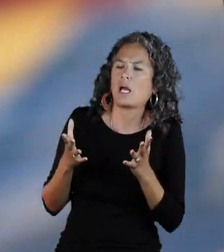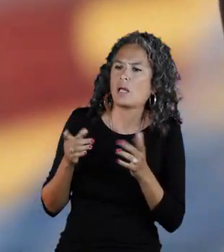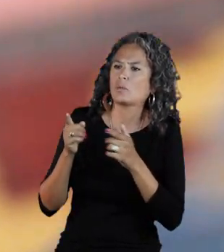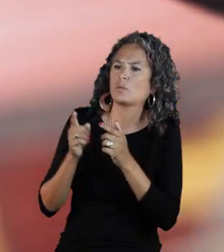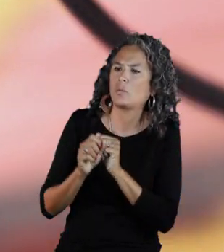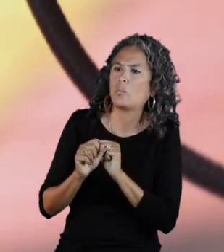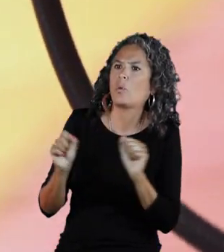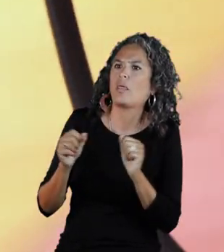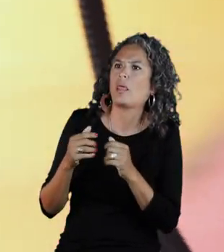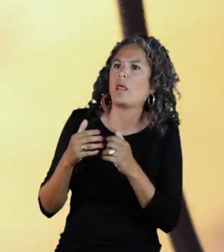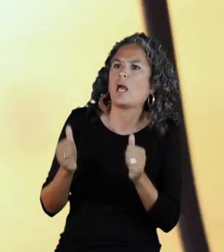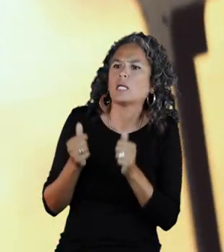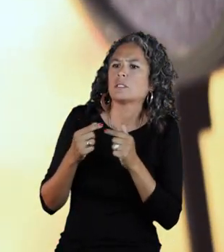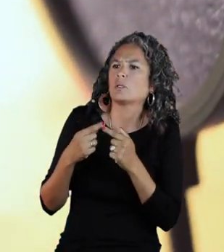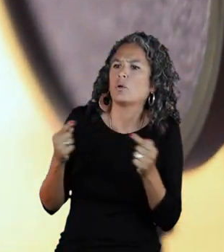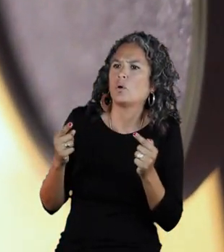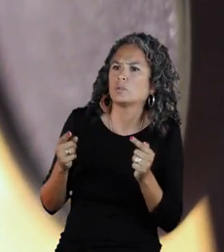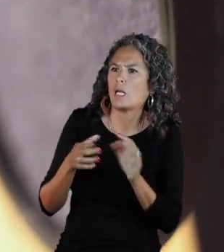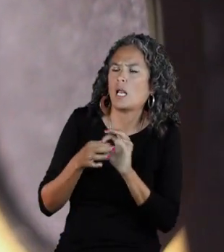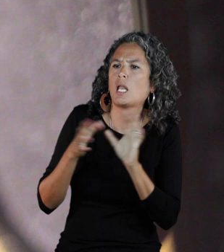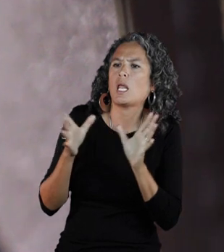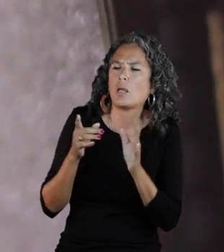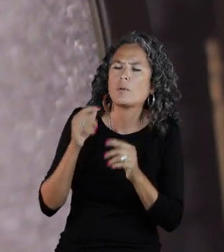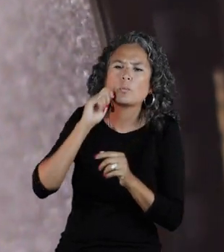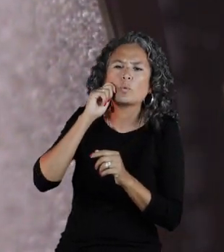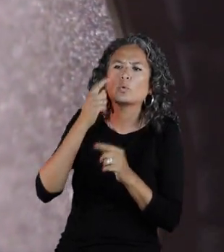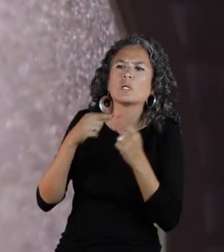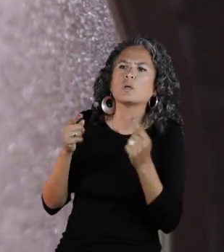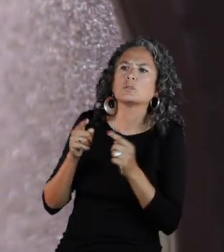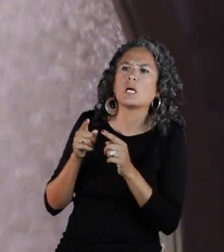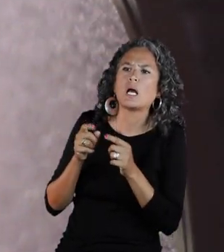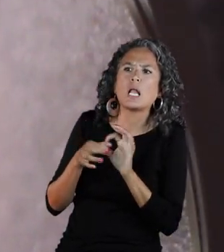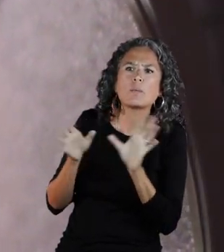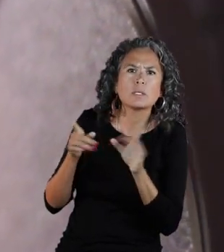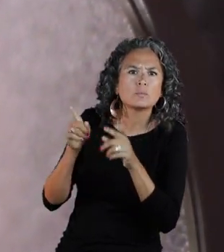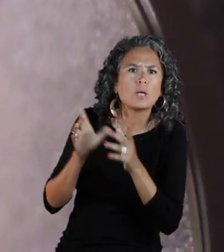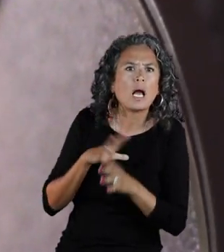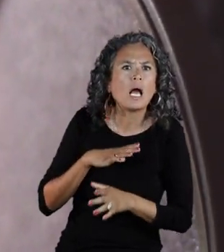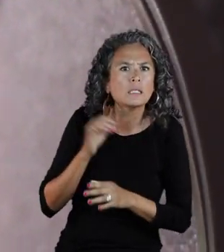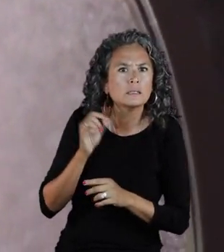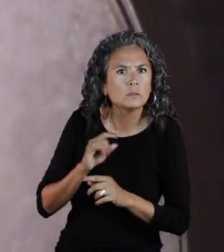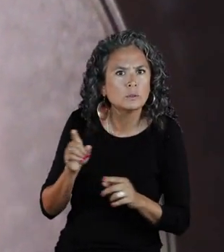poder también estar haciendo lo que querés, lo que te gusta?